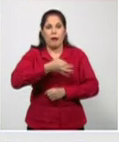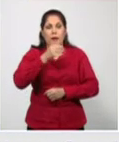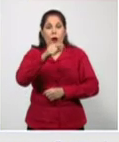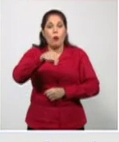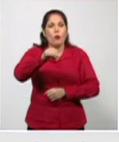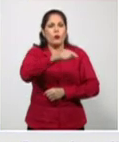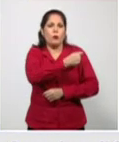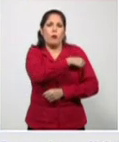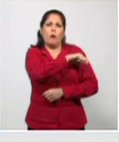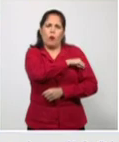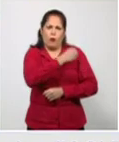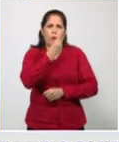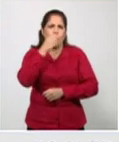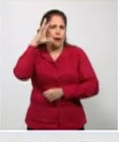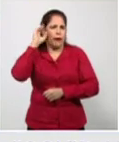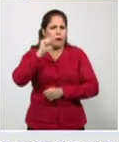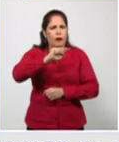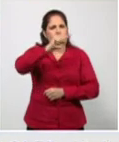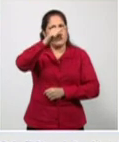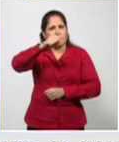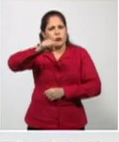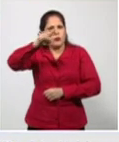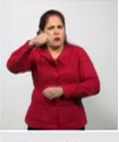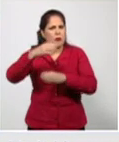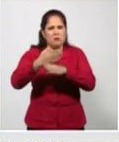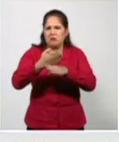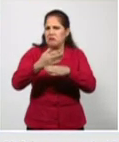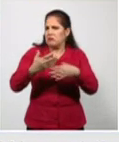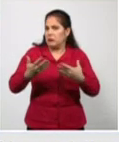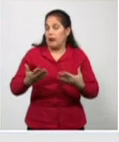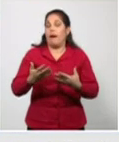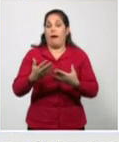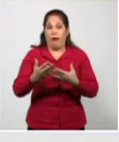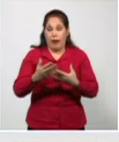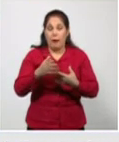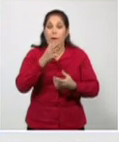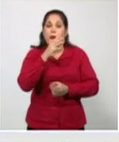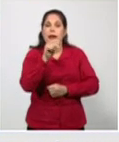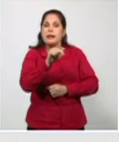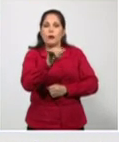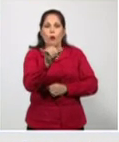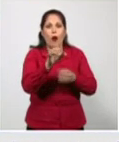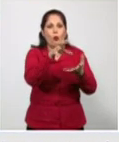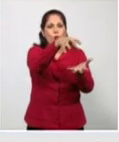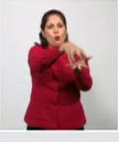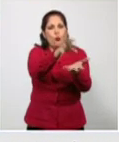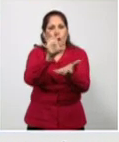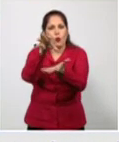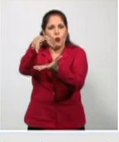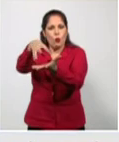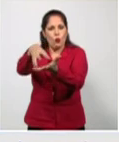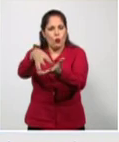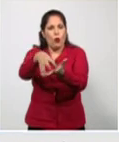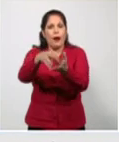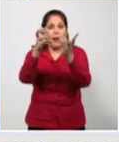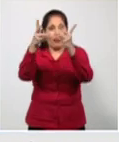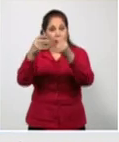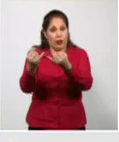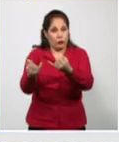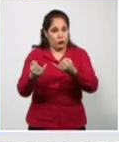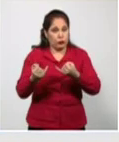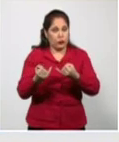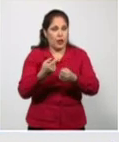población entienda, bueno, y esta curva que es lo que es simulado escenario basado en los datos de días